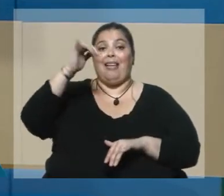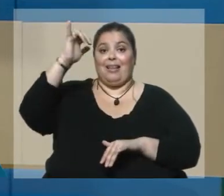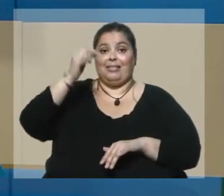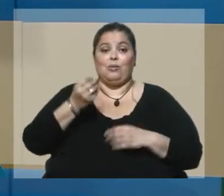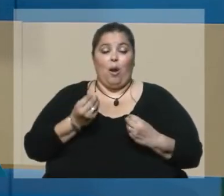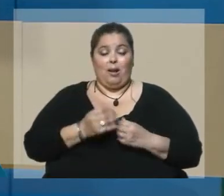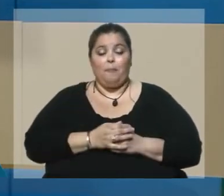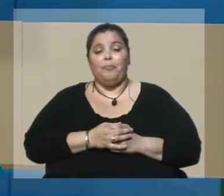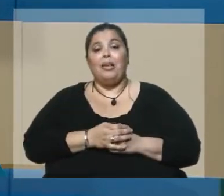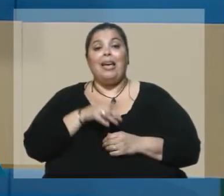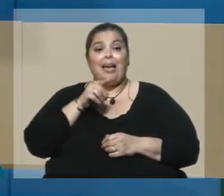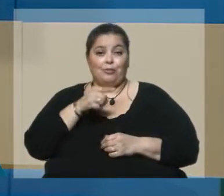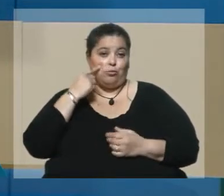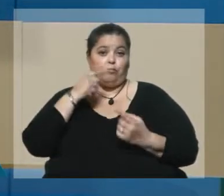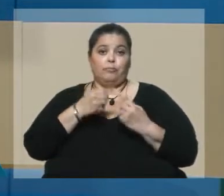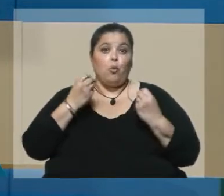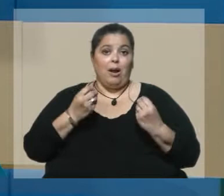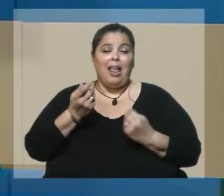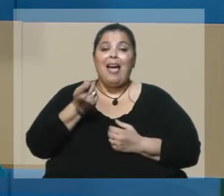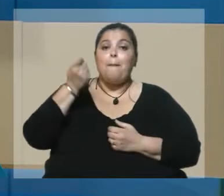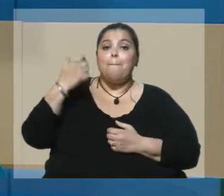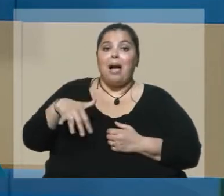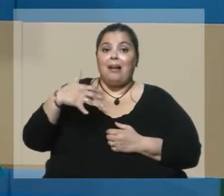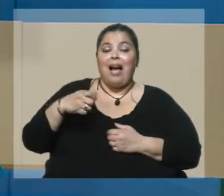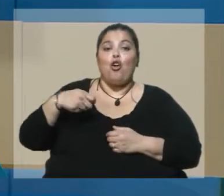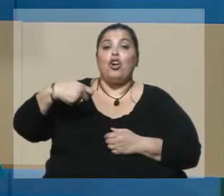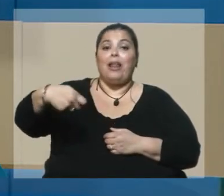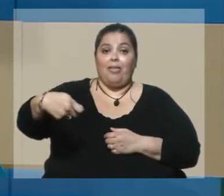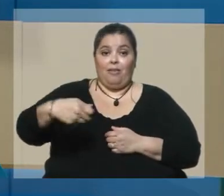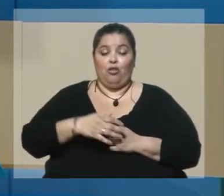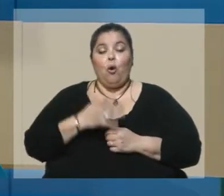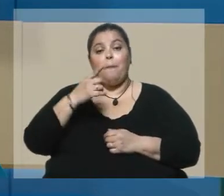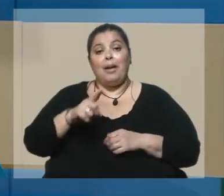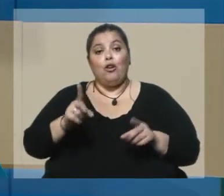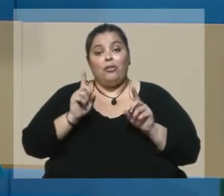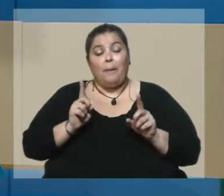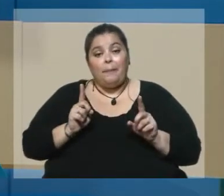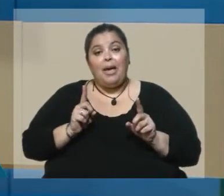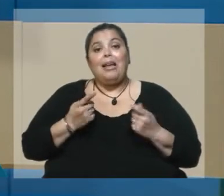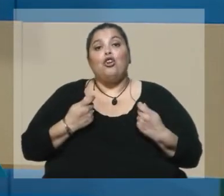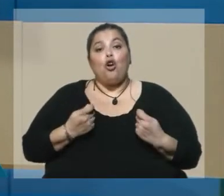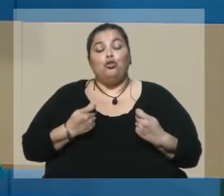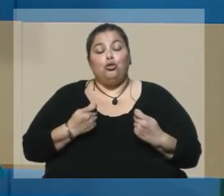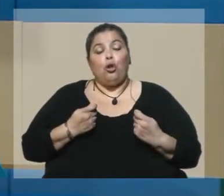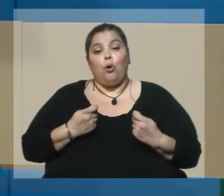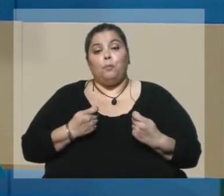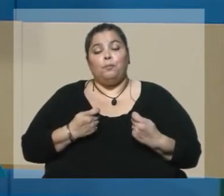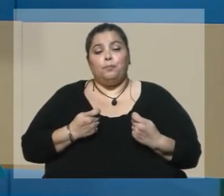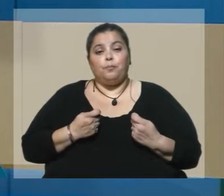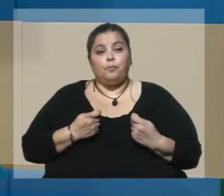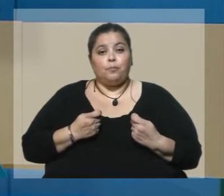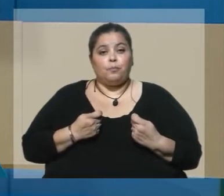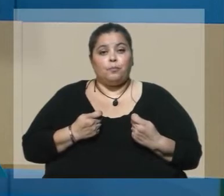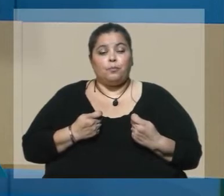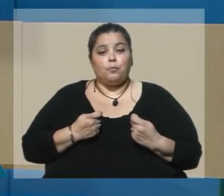llevan hacia un encarecimiento del crédito como veíamos acá pero también a que el costo de o